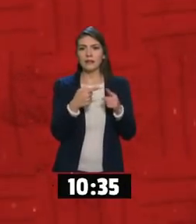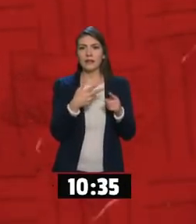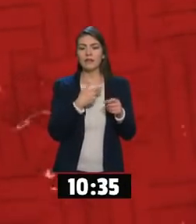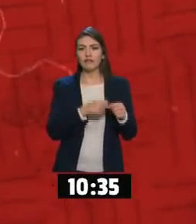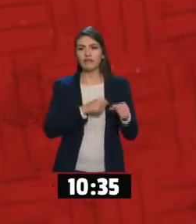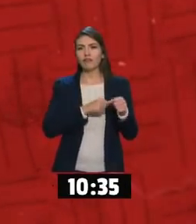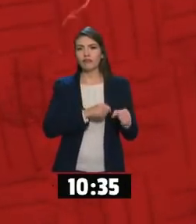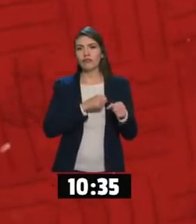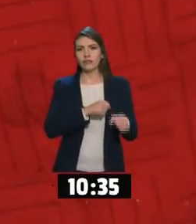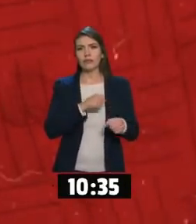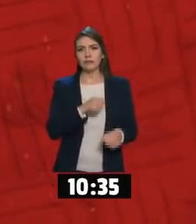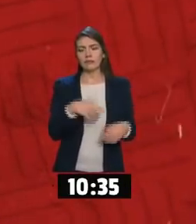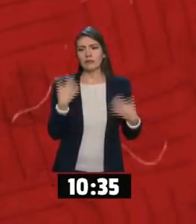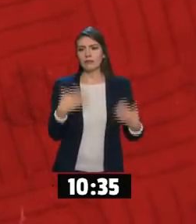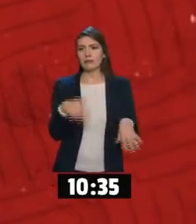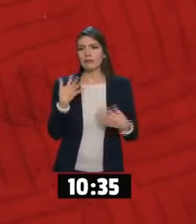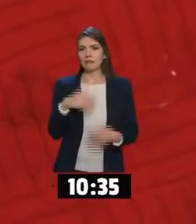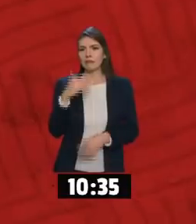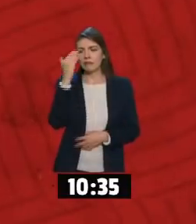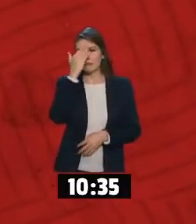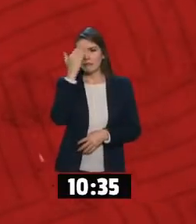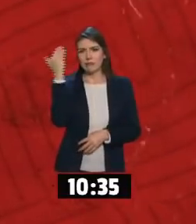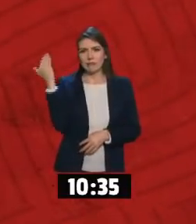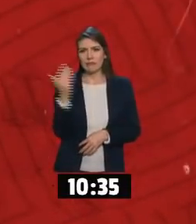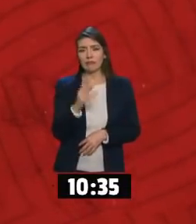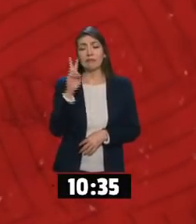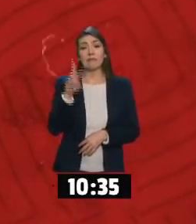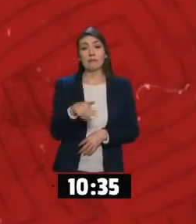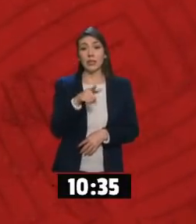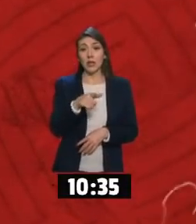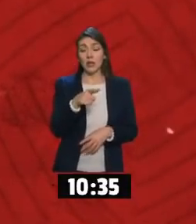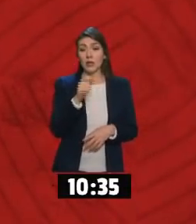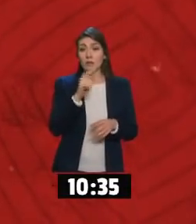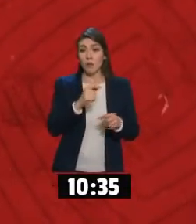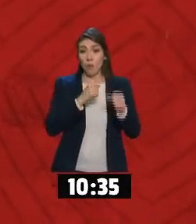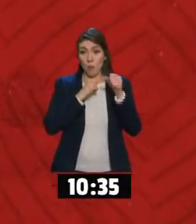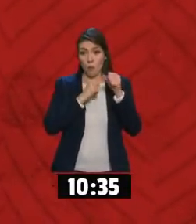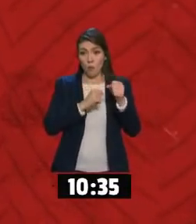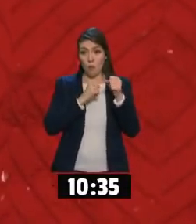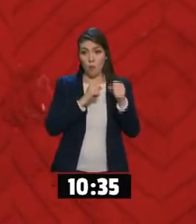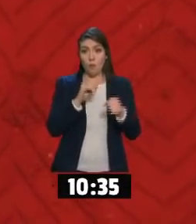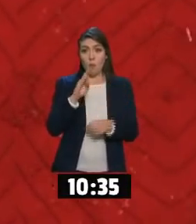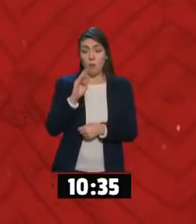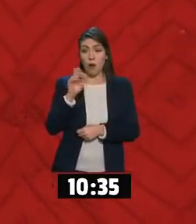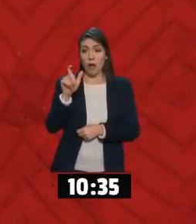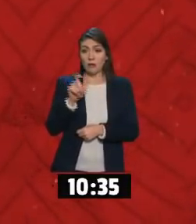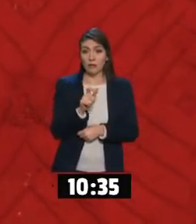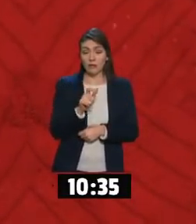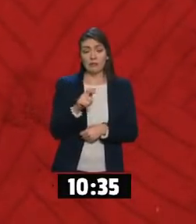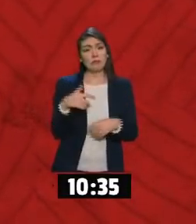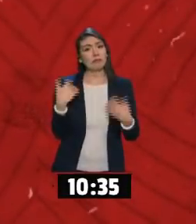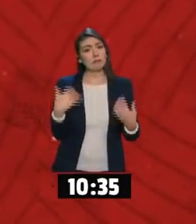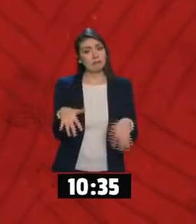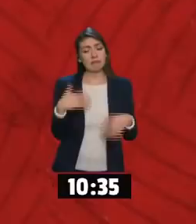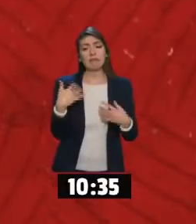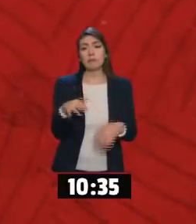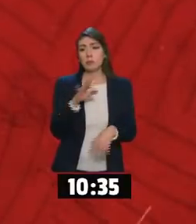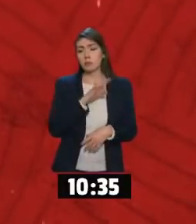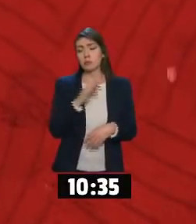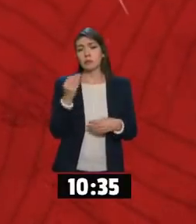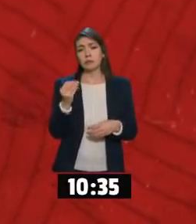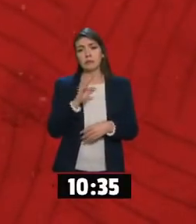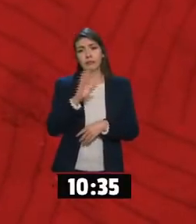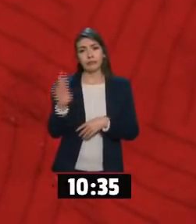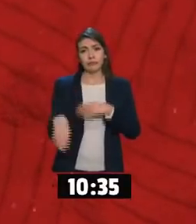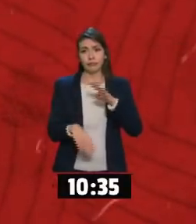Qué tremendo. Sí, el box es fuerte, cobra vidas, vamos. No, pues sí, imagínese,